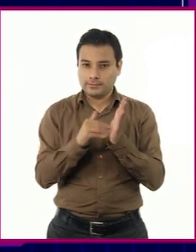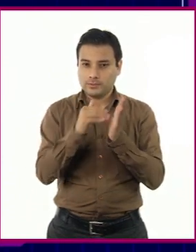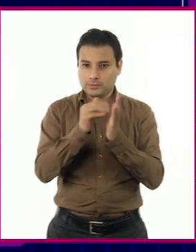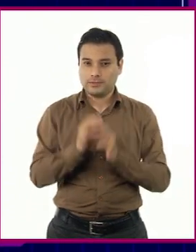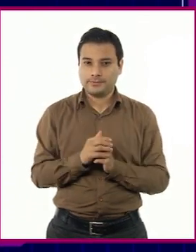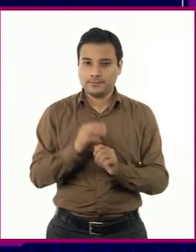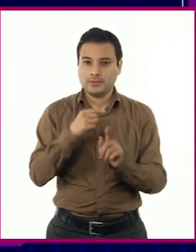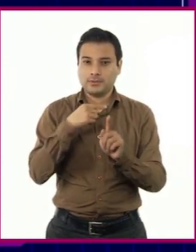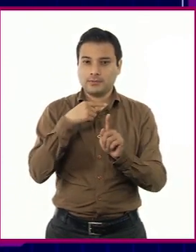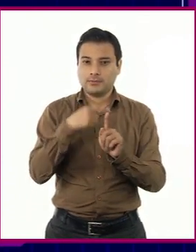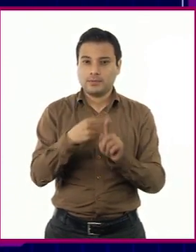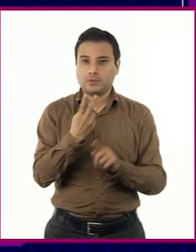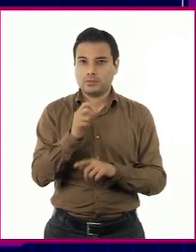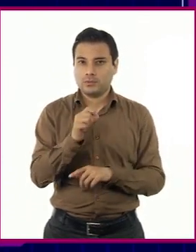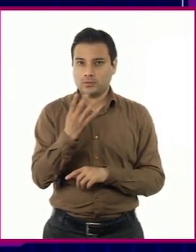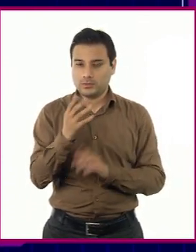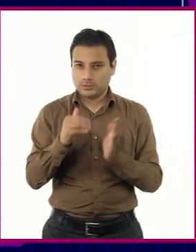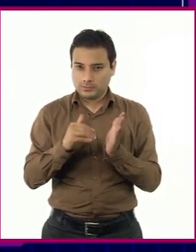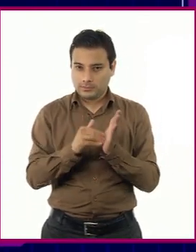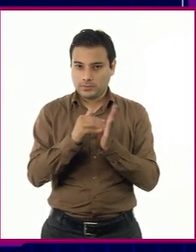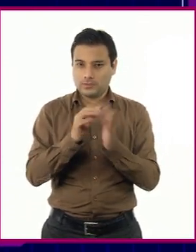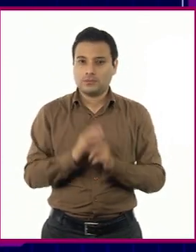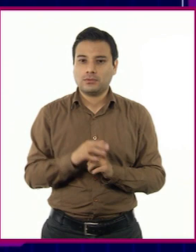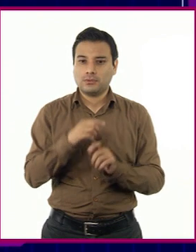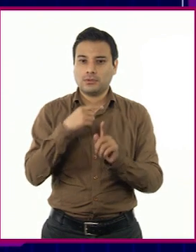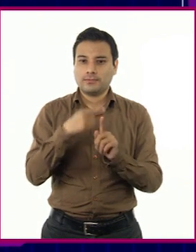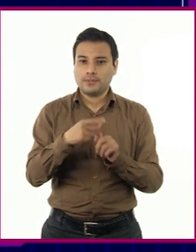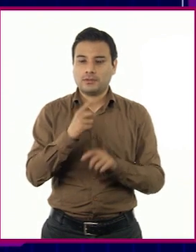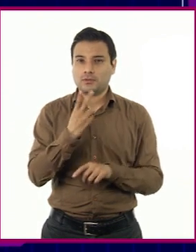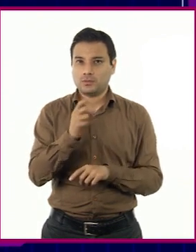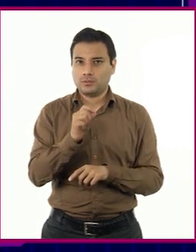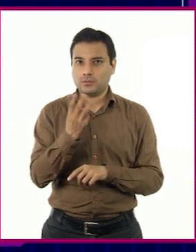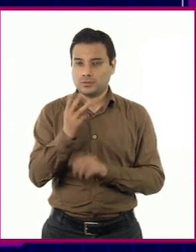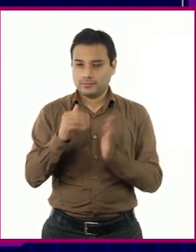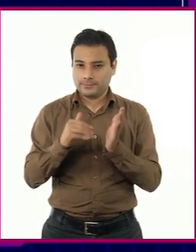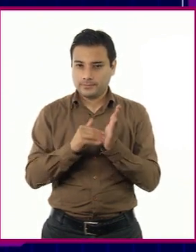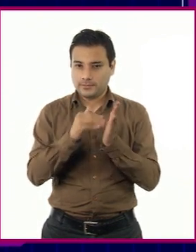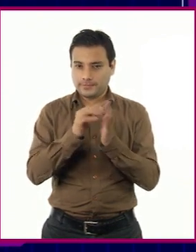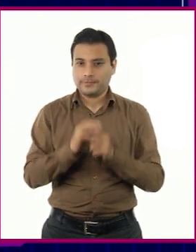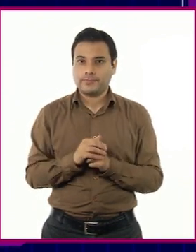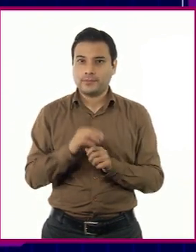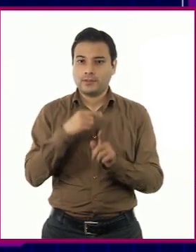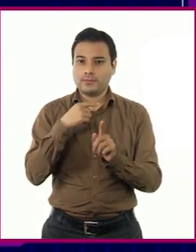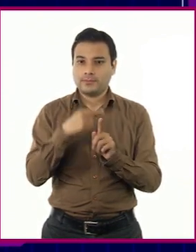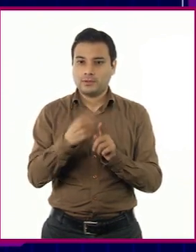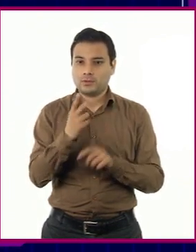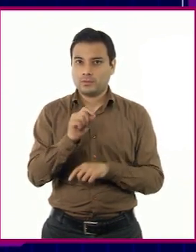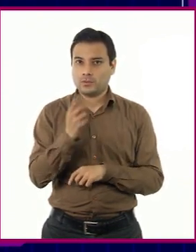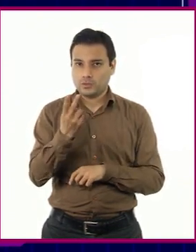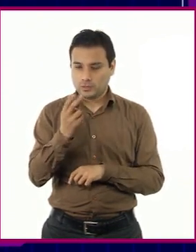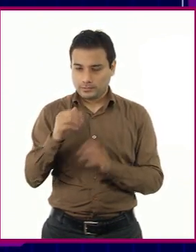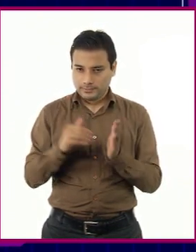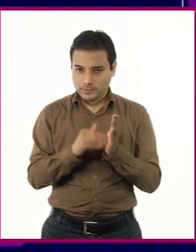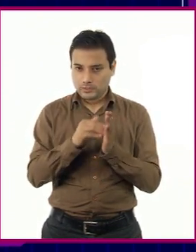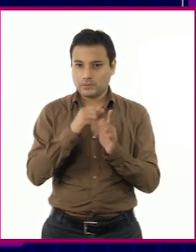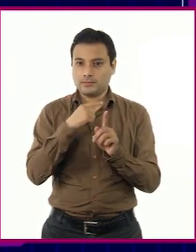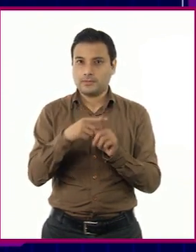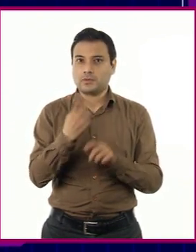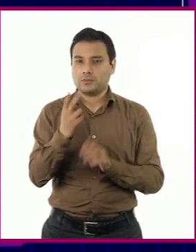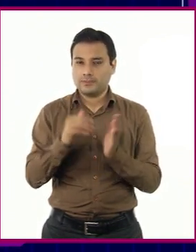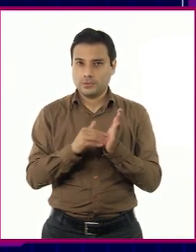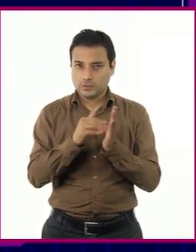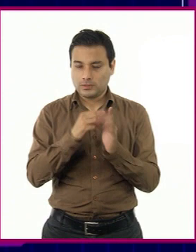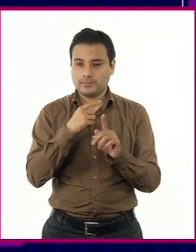más 2.4 millones más 2.3 millones más 2.2 millones más 2 millones